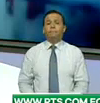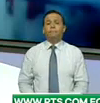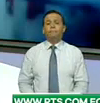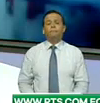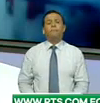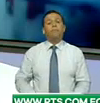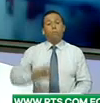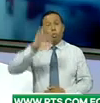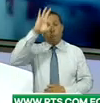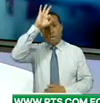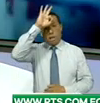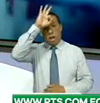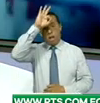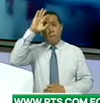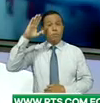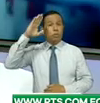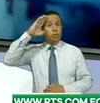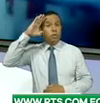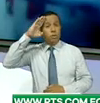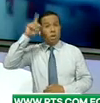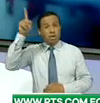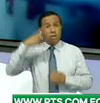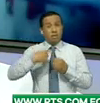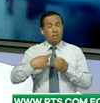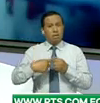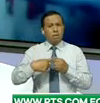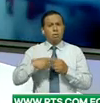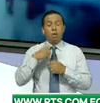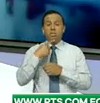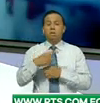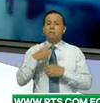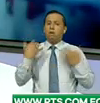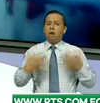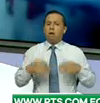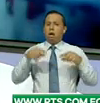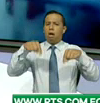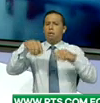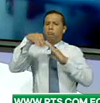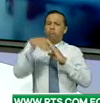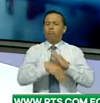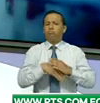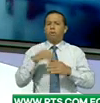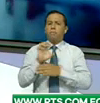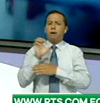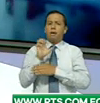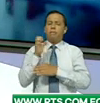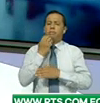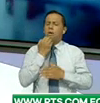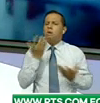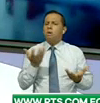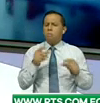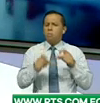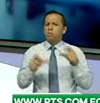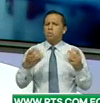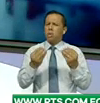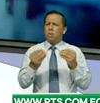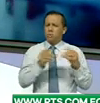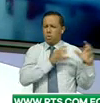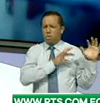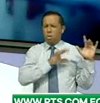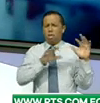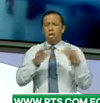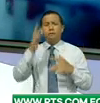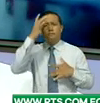Y el hospital de la policía de Quito se declaró en emergencia ante la escasez de medicinas e insumos médicos. La cantidad de pacientes diarios por cuadros